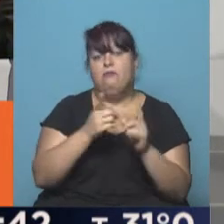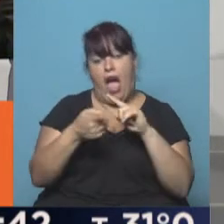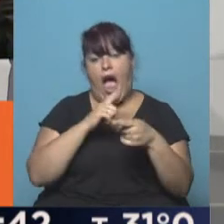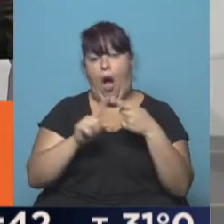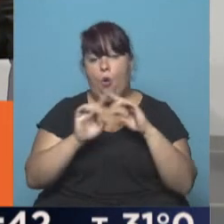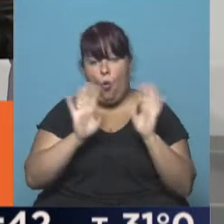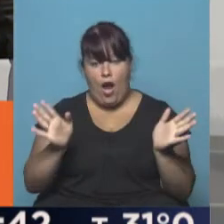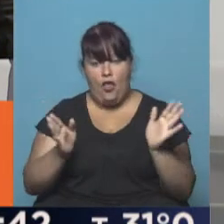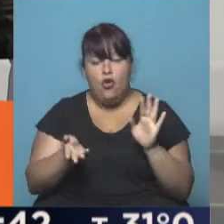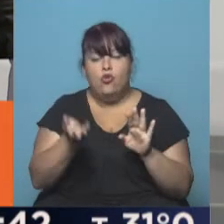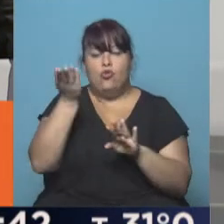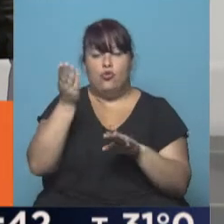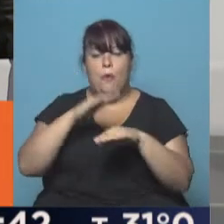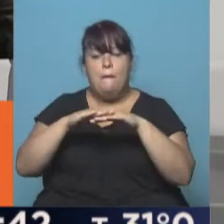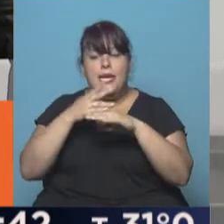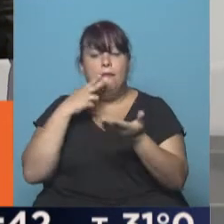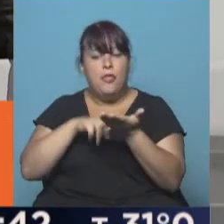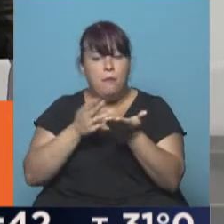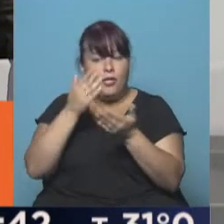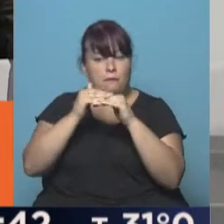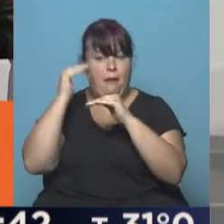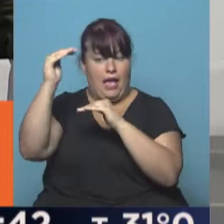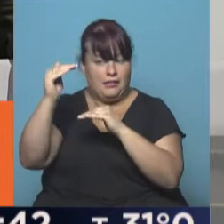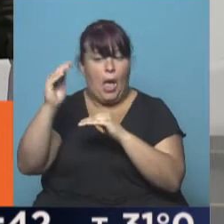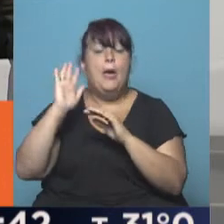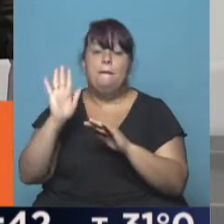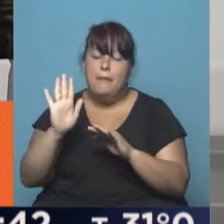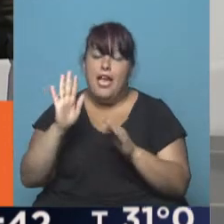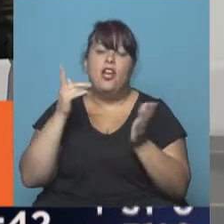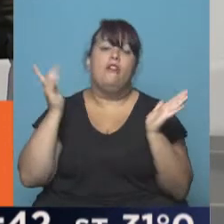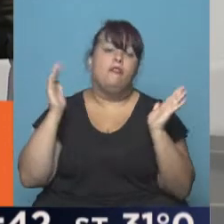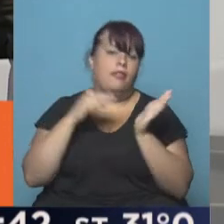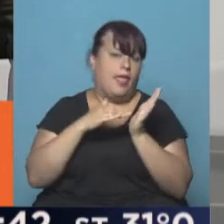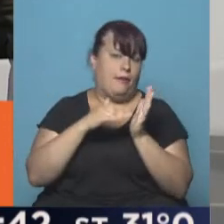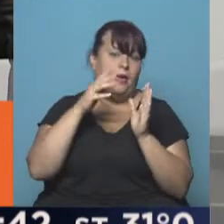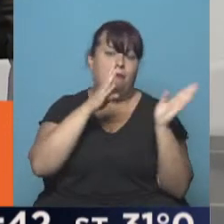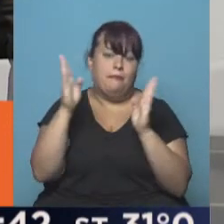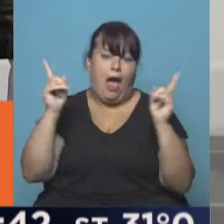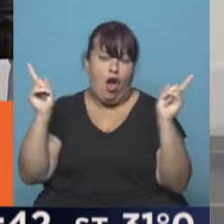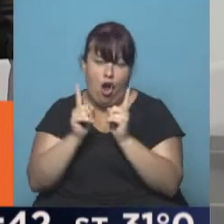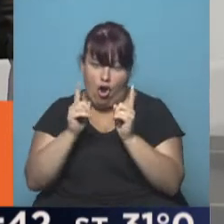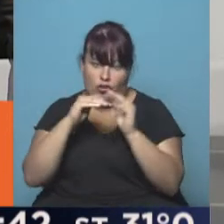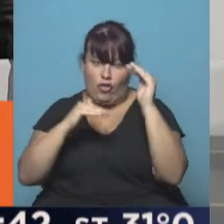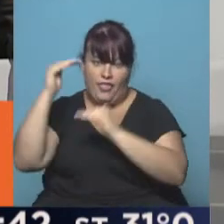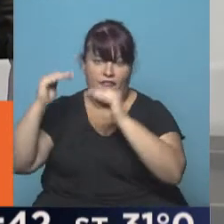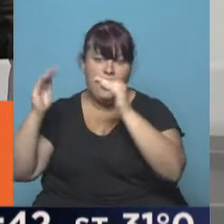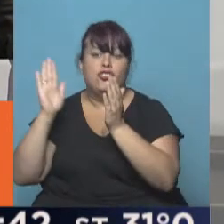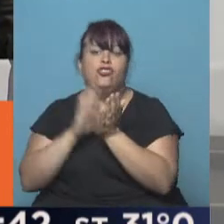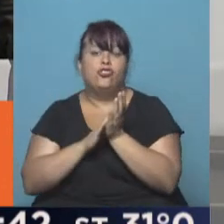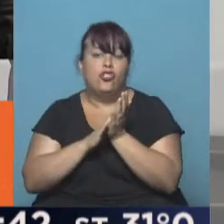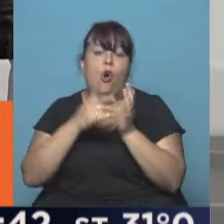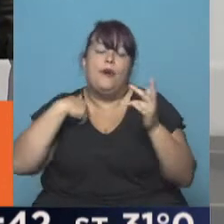acordó subir un poco más el mínimo no imponible, pero a expensas de una tabla más corta de lo